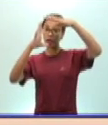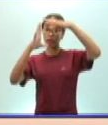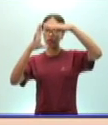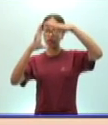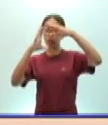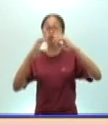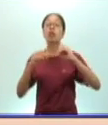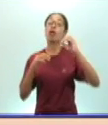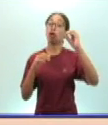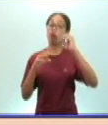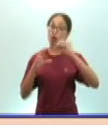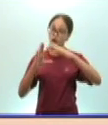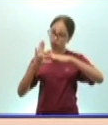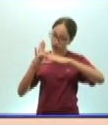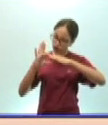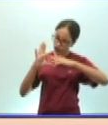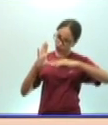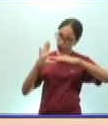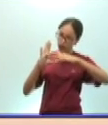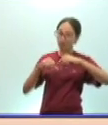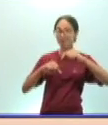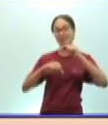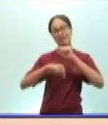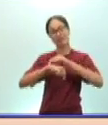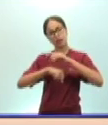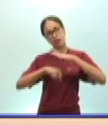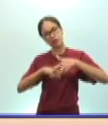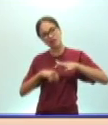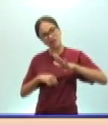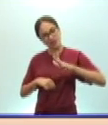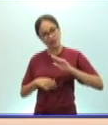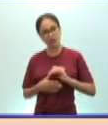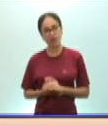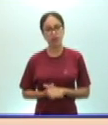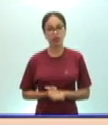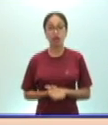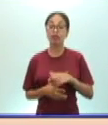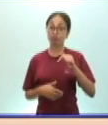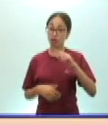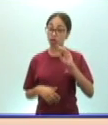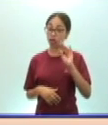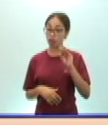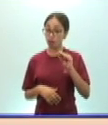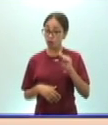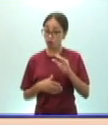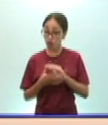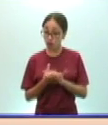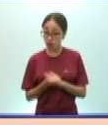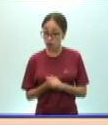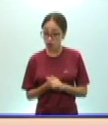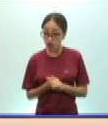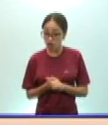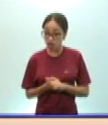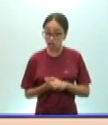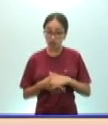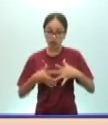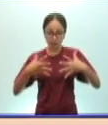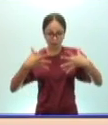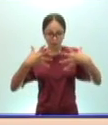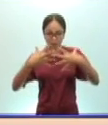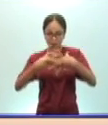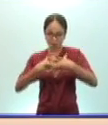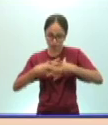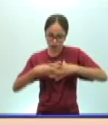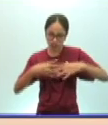suspensión en este durante un tiempo prolongado. Y fíjense que aquí estamos hablando ya de la solubilidad en agua, porque